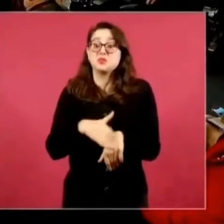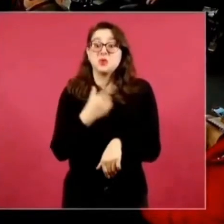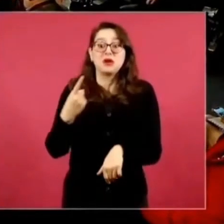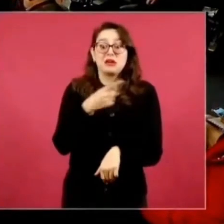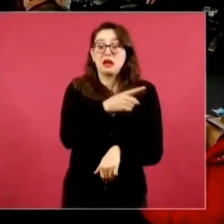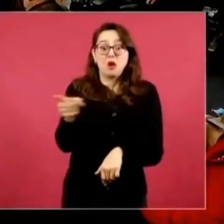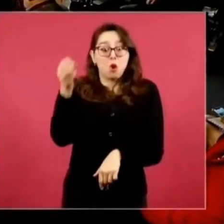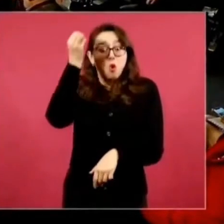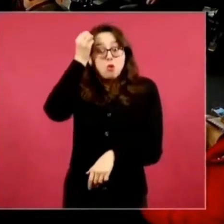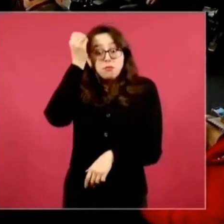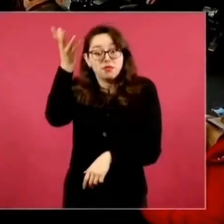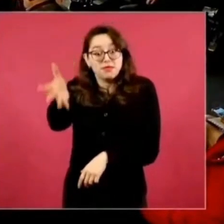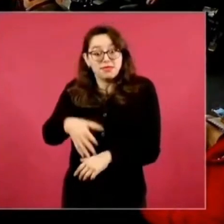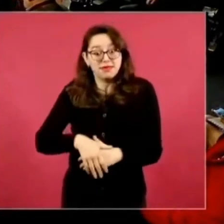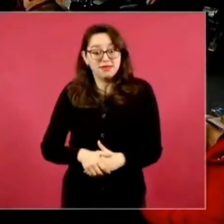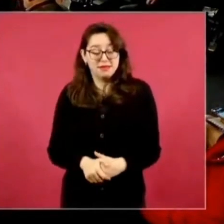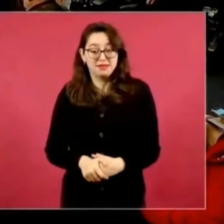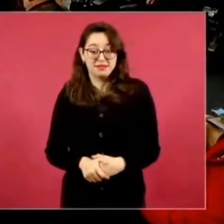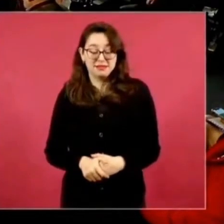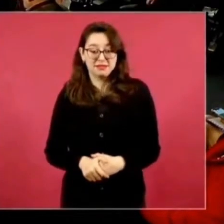se olvide, ¿no?